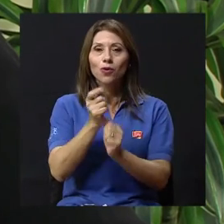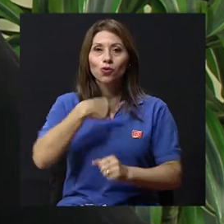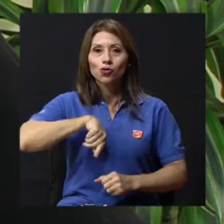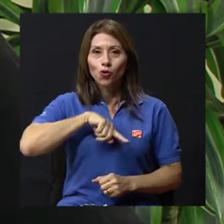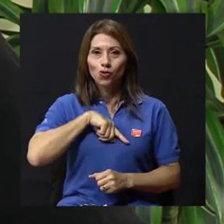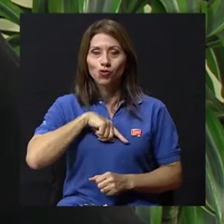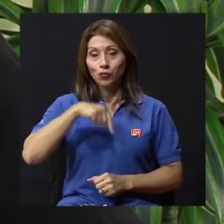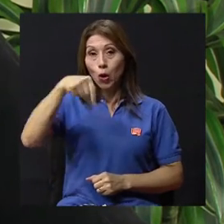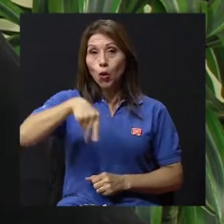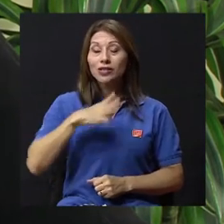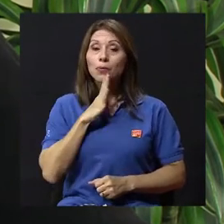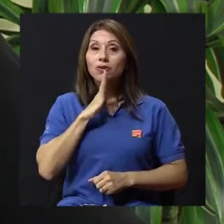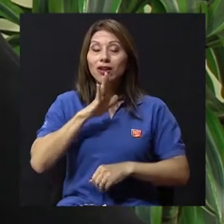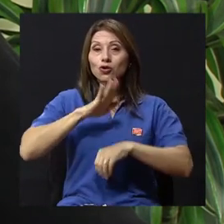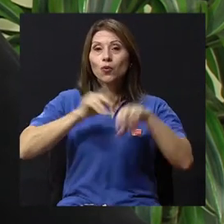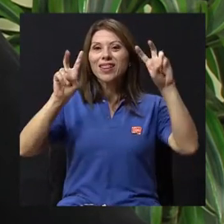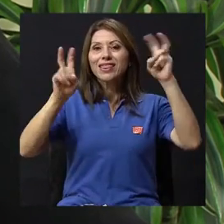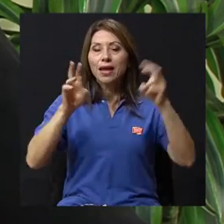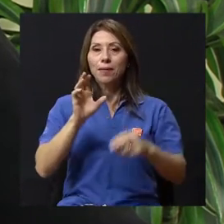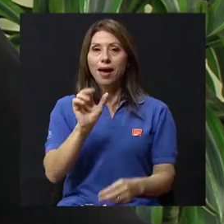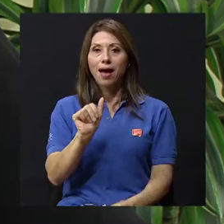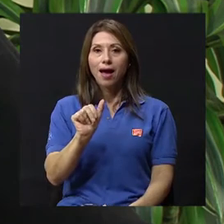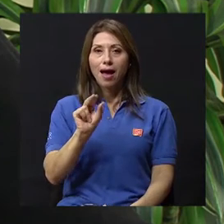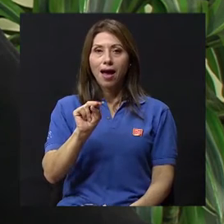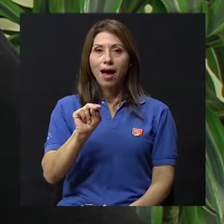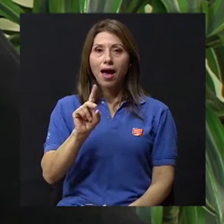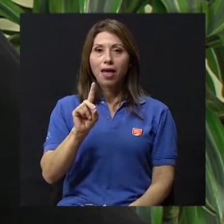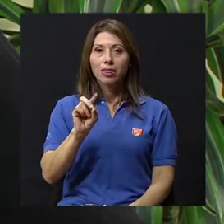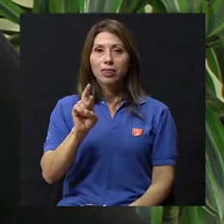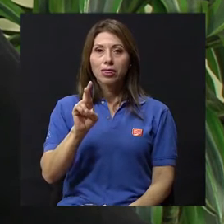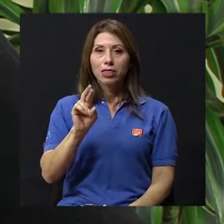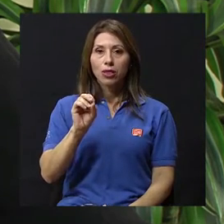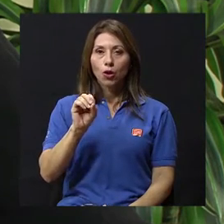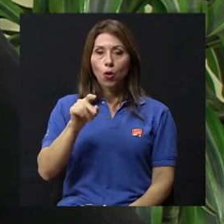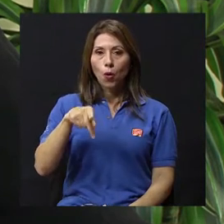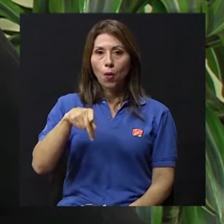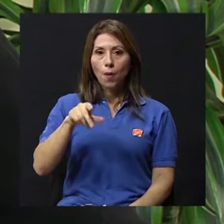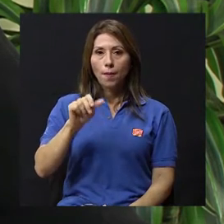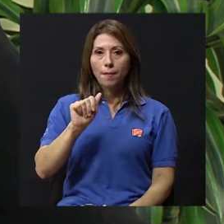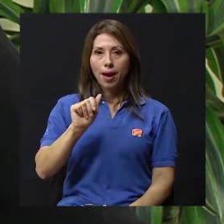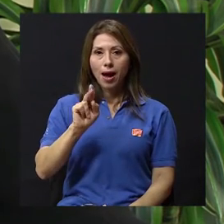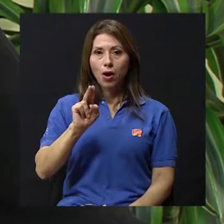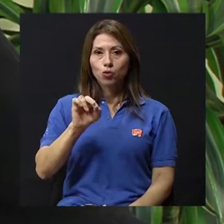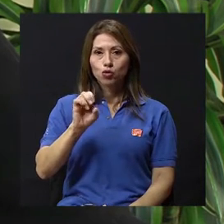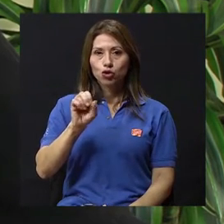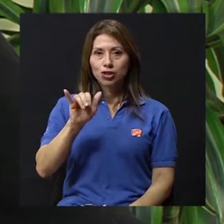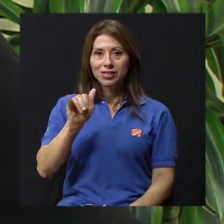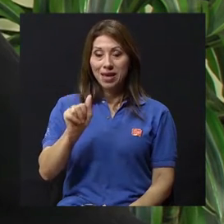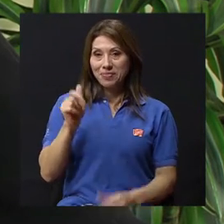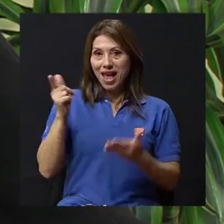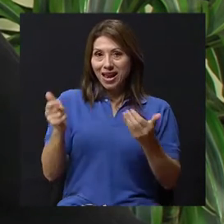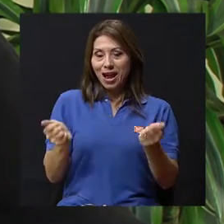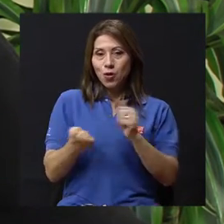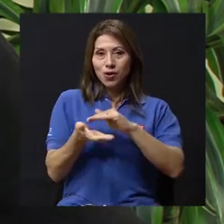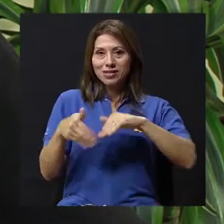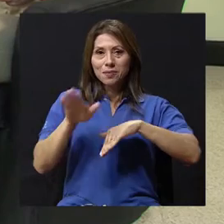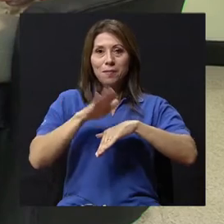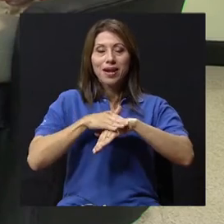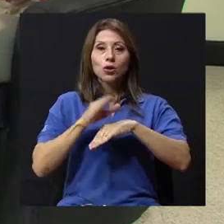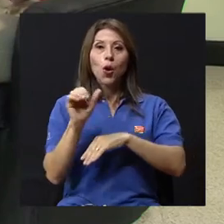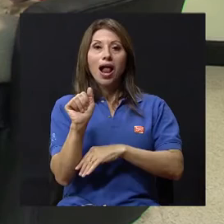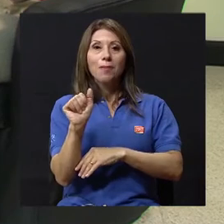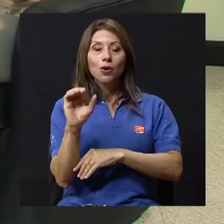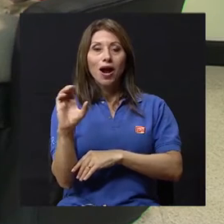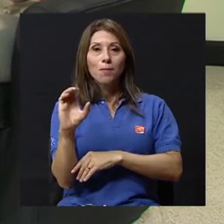Gracias por continuar con nosotros. Hoy estamos hablando del tema de la andropausia y para eso estamos con el experto Álvaro Campos Guadamuz,